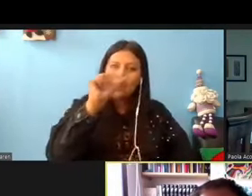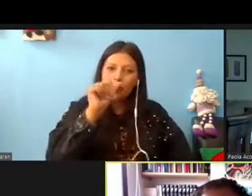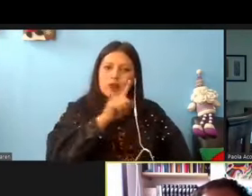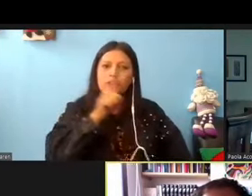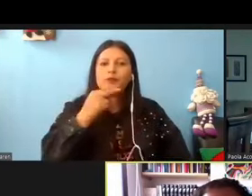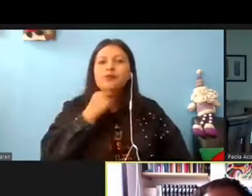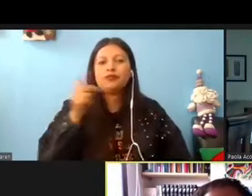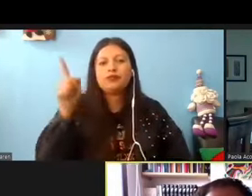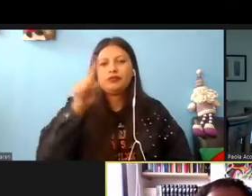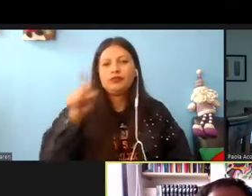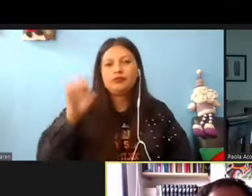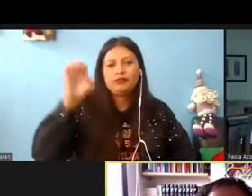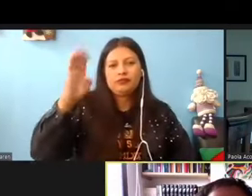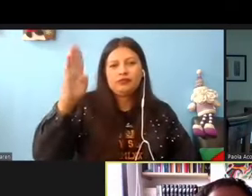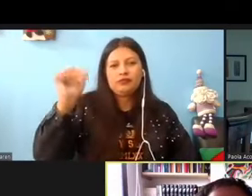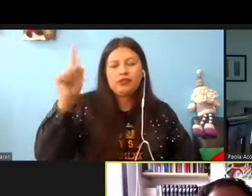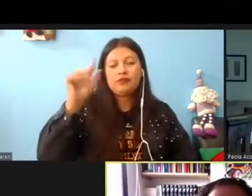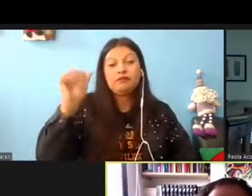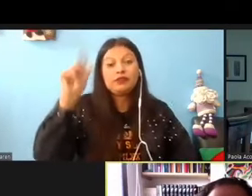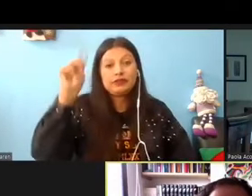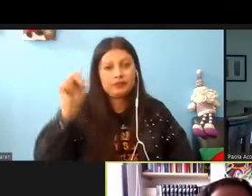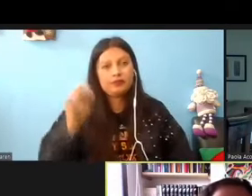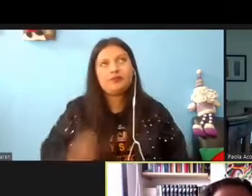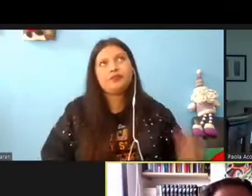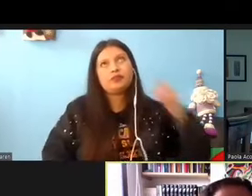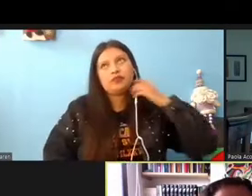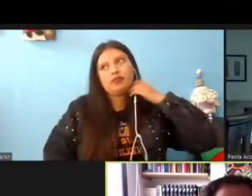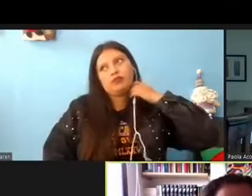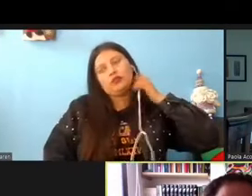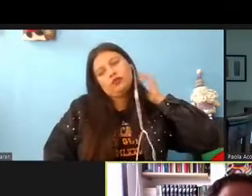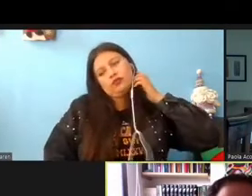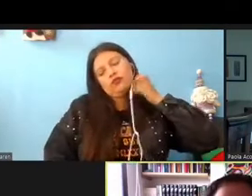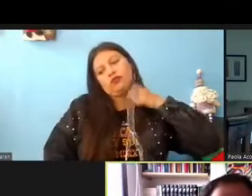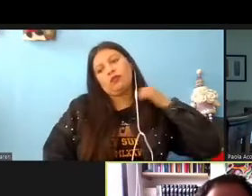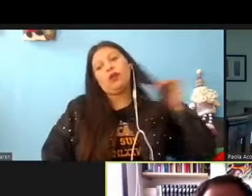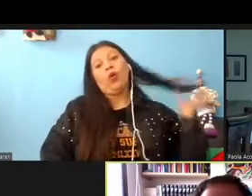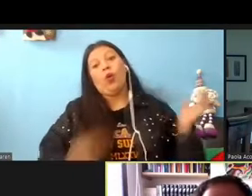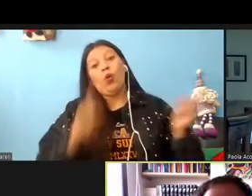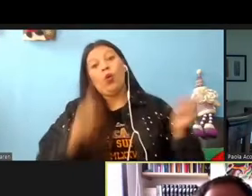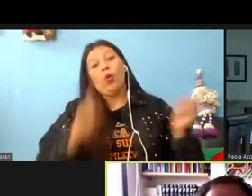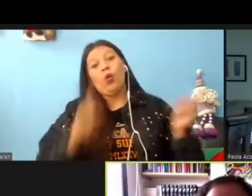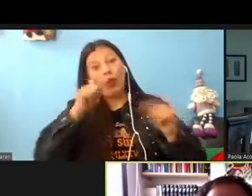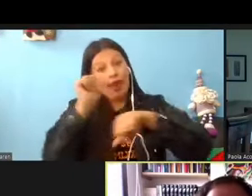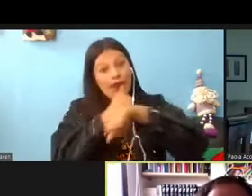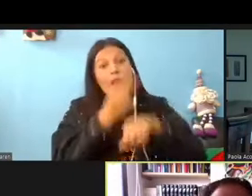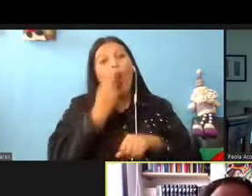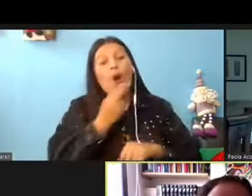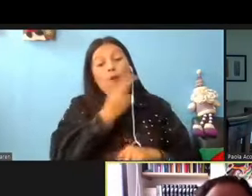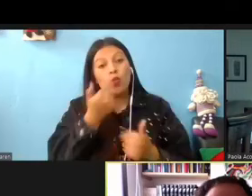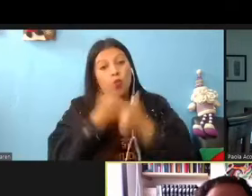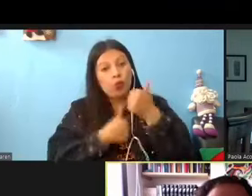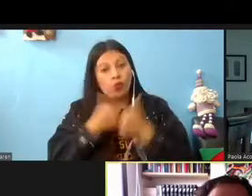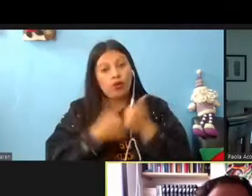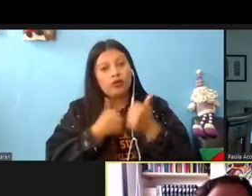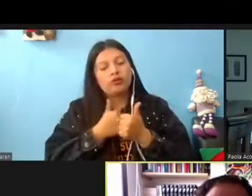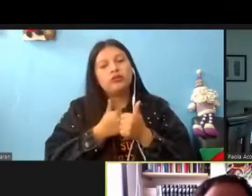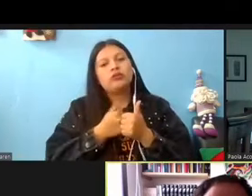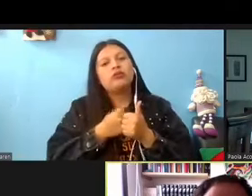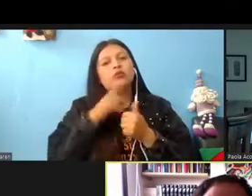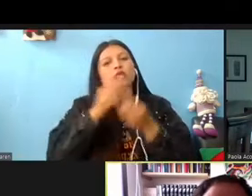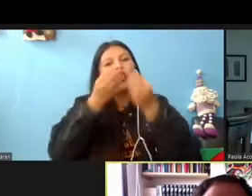a anunciarlo, pero la idea es que una de las tareas o compromisos con los que sí vamos a quedar es justamente darle una